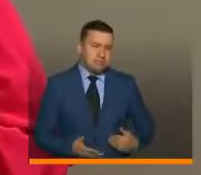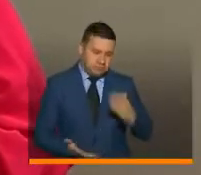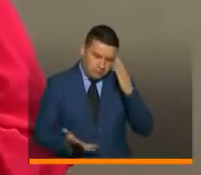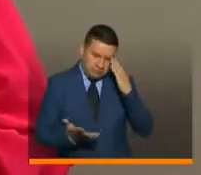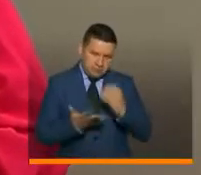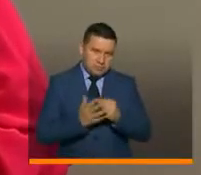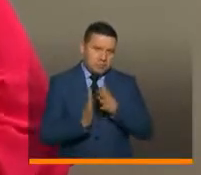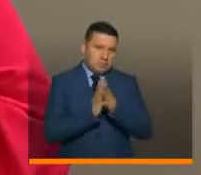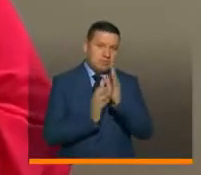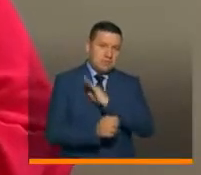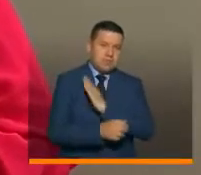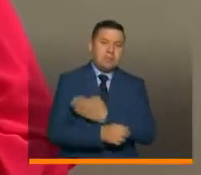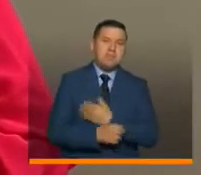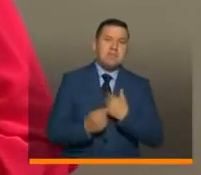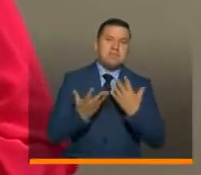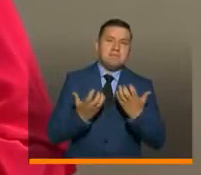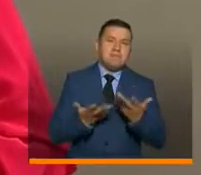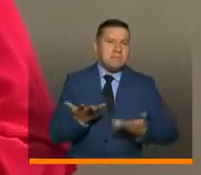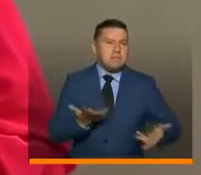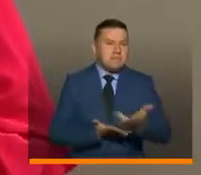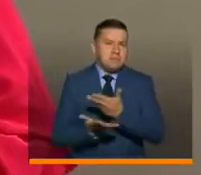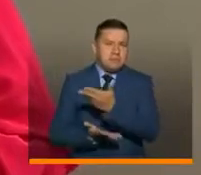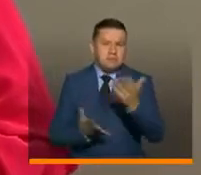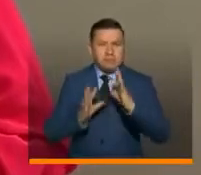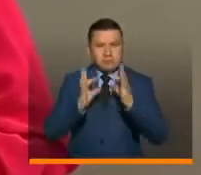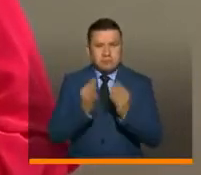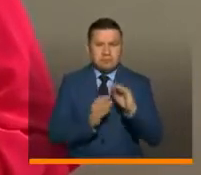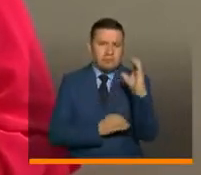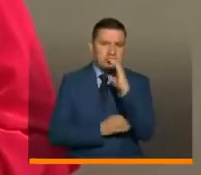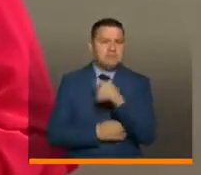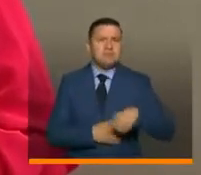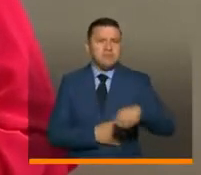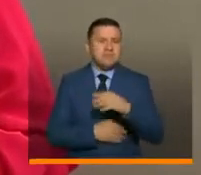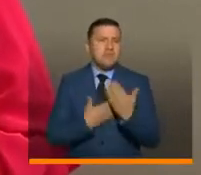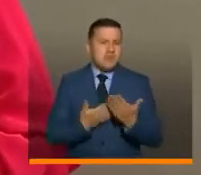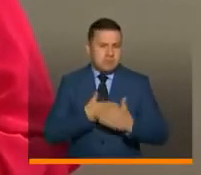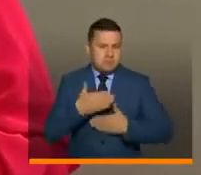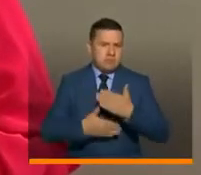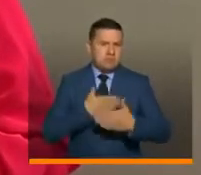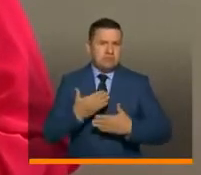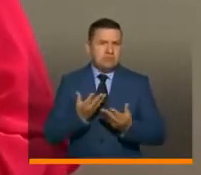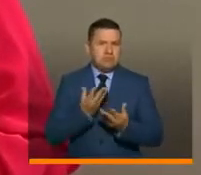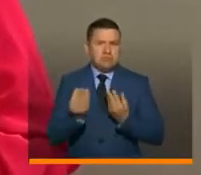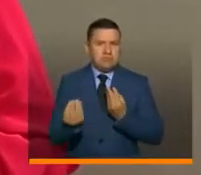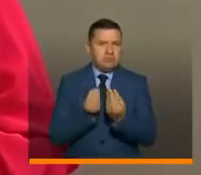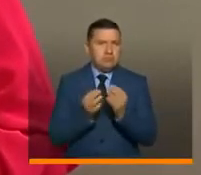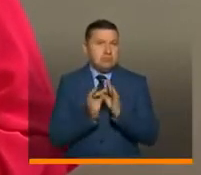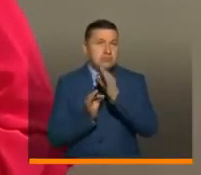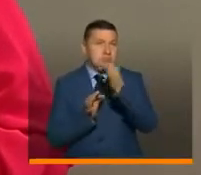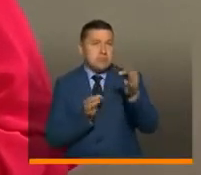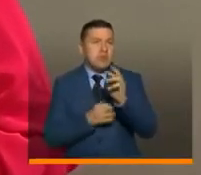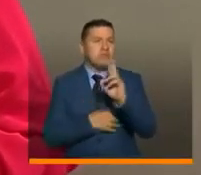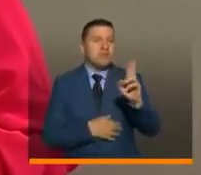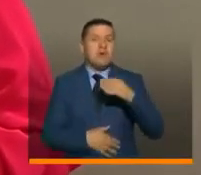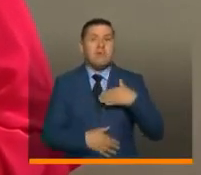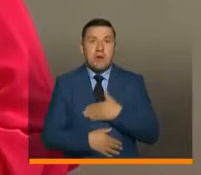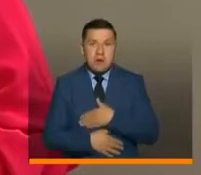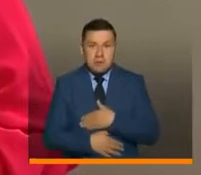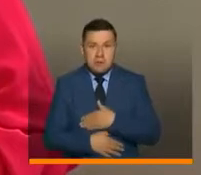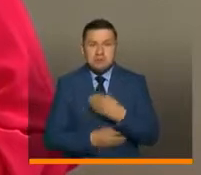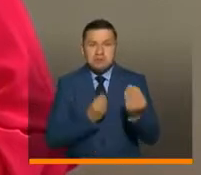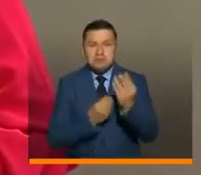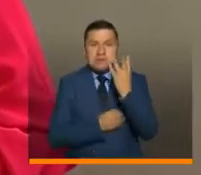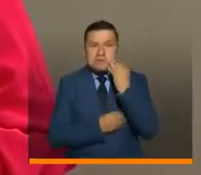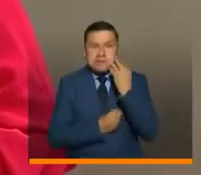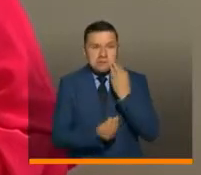pero mensajes poderosos. Lo primero que queremos compartir con toda la familia colombiana es cómo avanza la alternancia en regiones como el sur de Bolívar. La